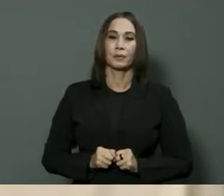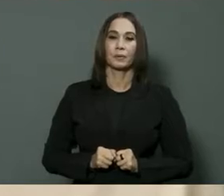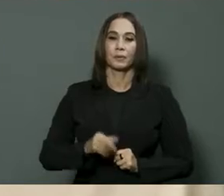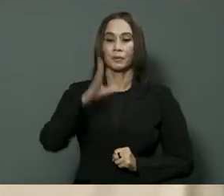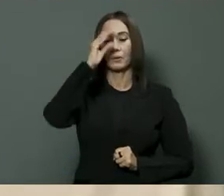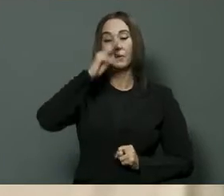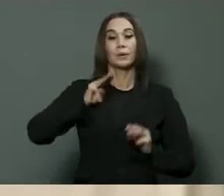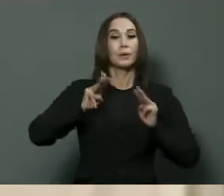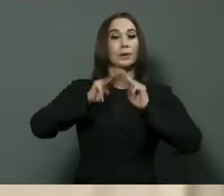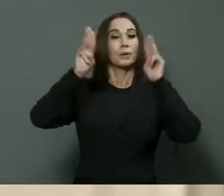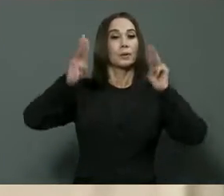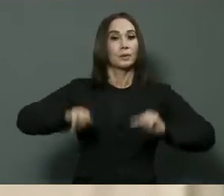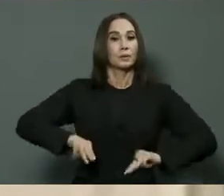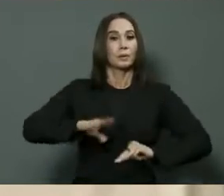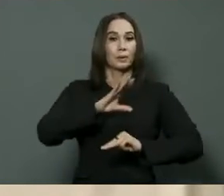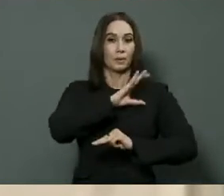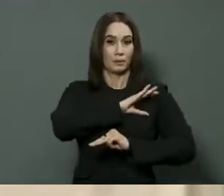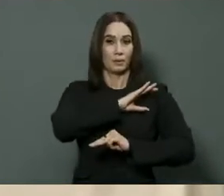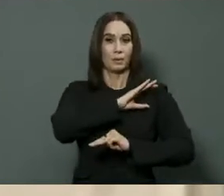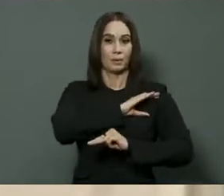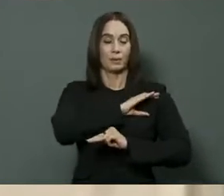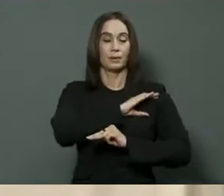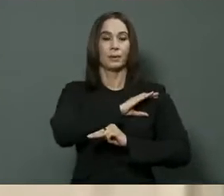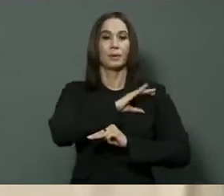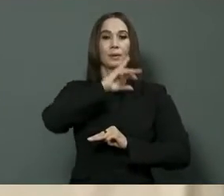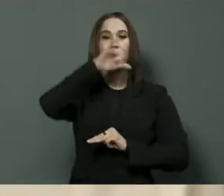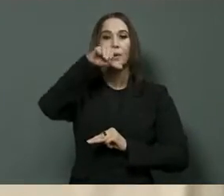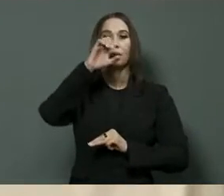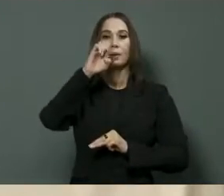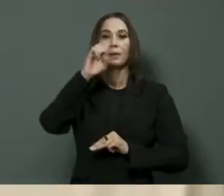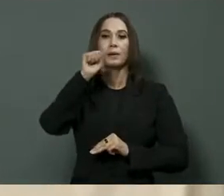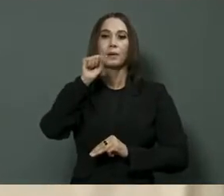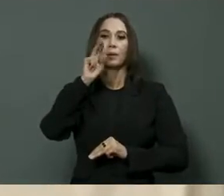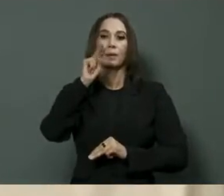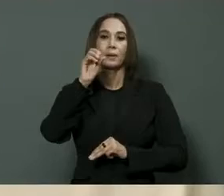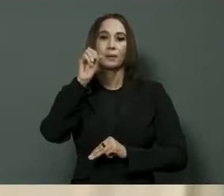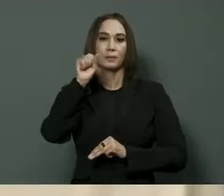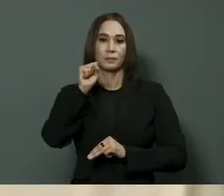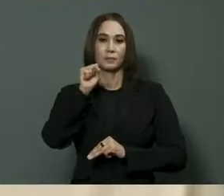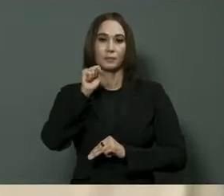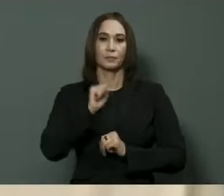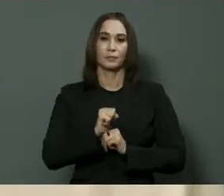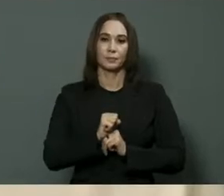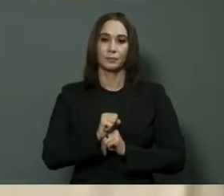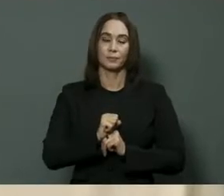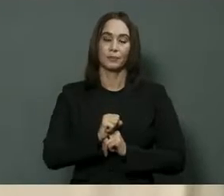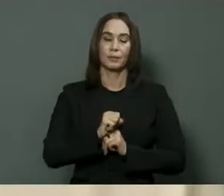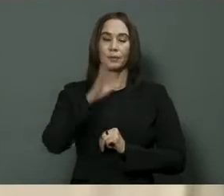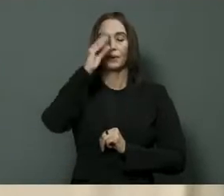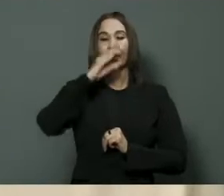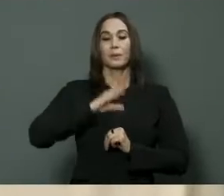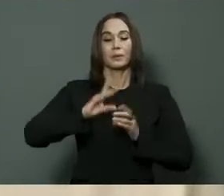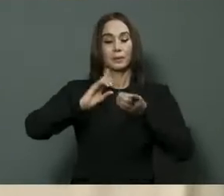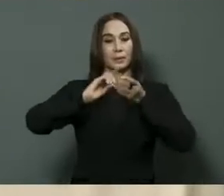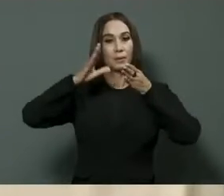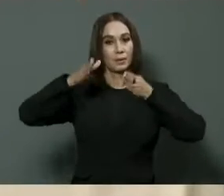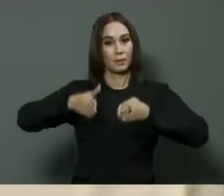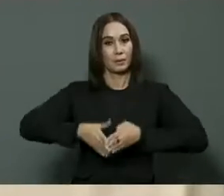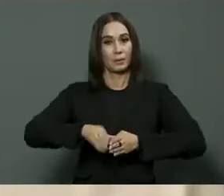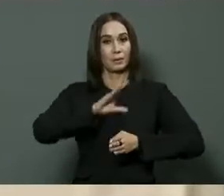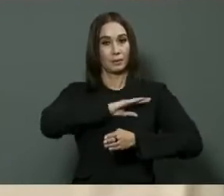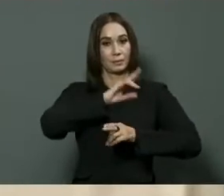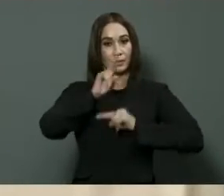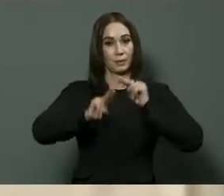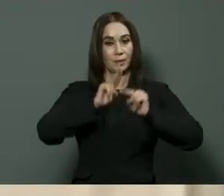Señor ministro de Interior y Policía, Jesús Vázquez Martínez. Señor director de la